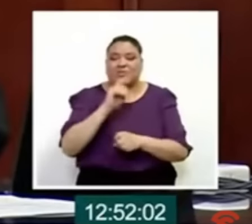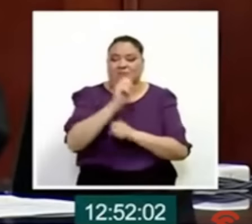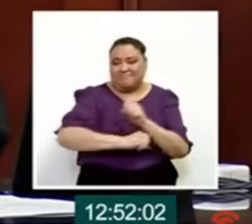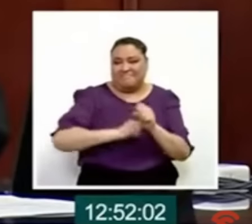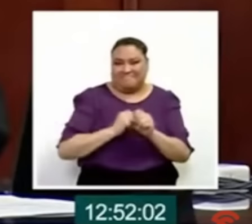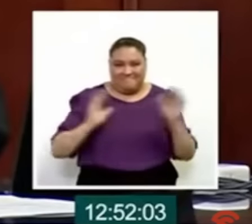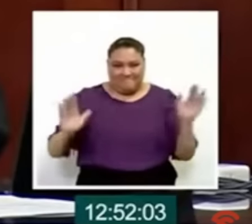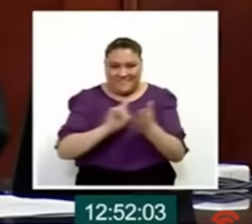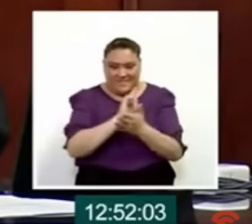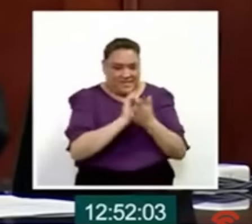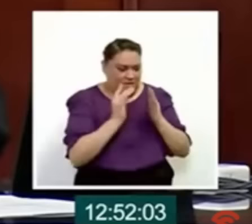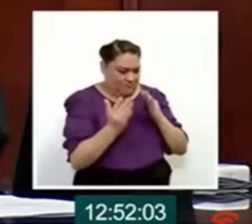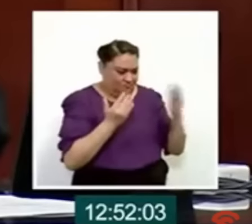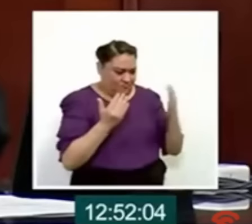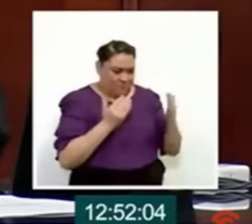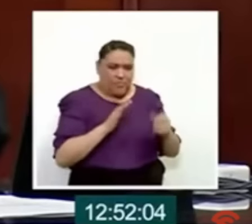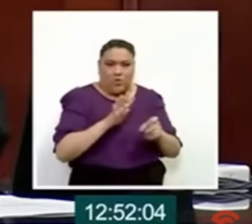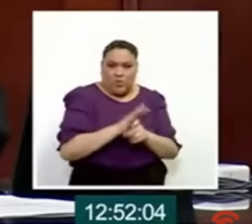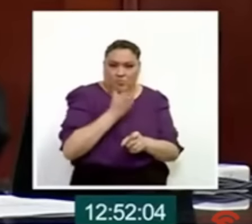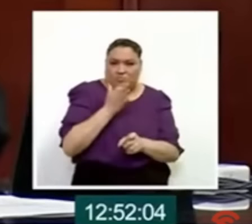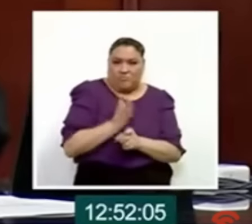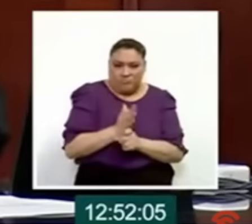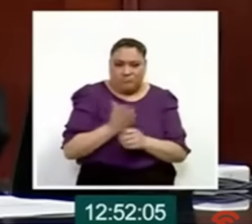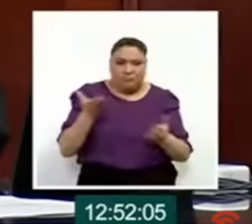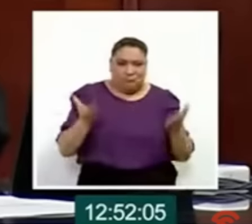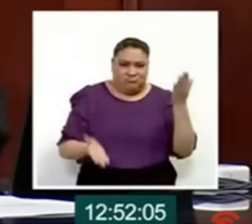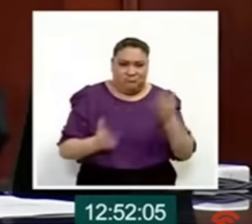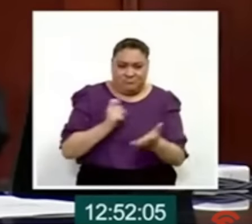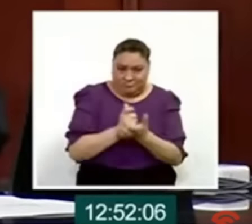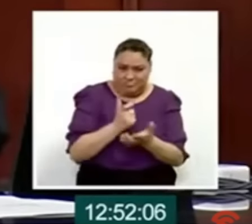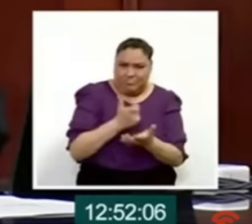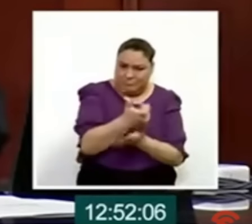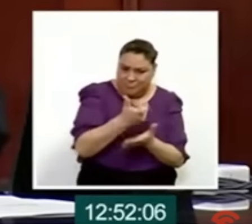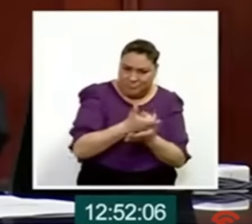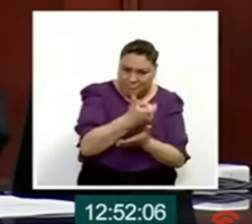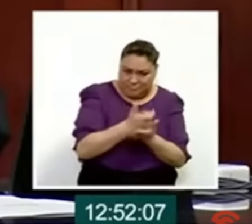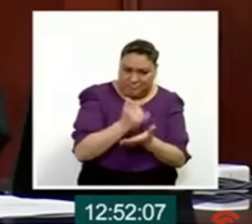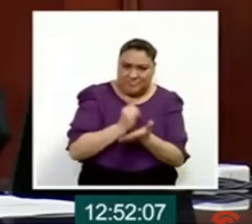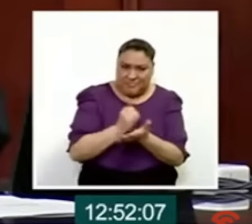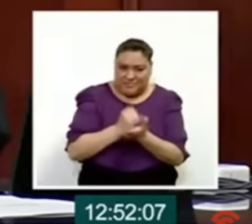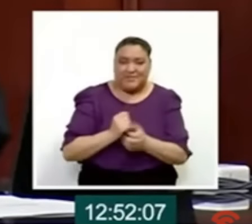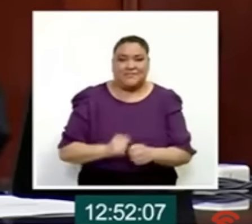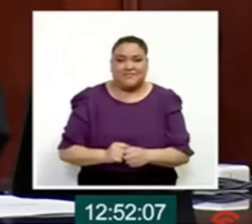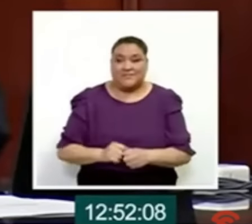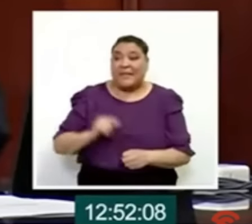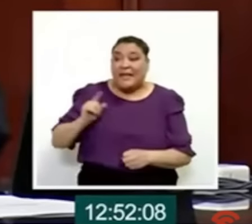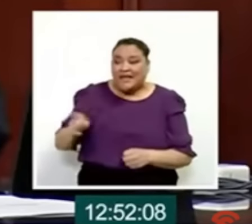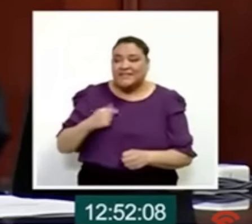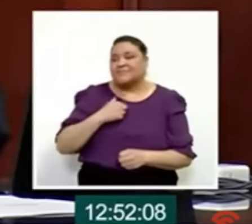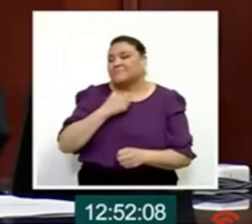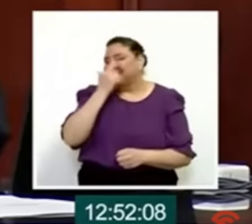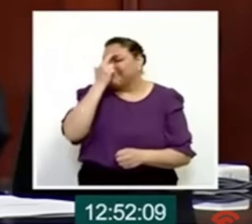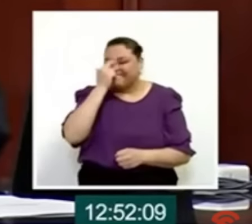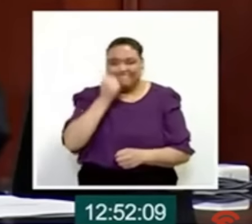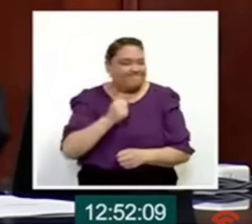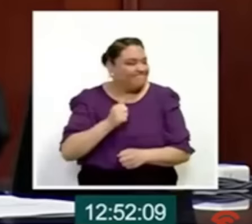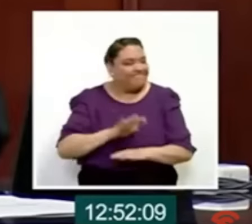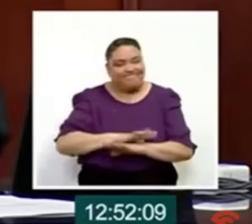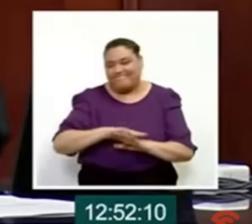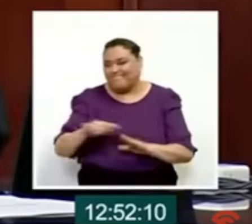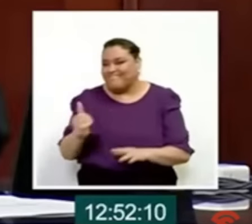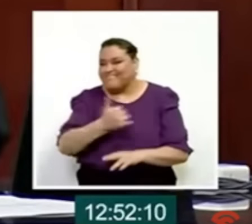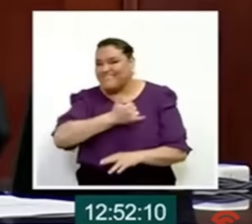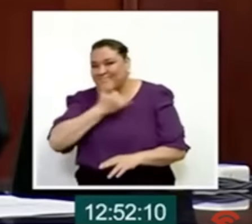el cumplimiento más en general, el cumplimiento de una obligación constitucional, que es la del artículo 31, fracción cuarta, ¿no? Que dice que todos los mexicanos pues